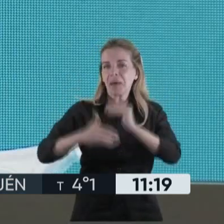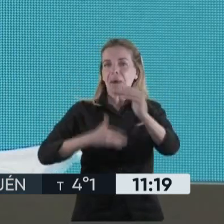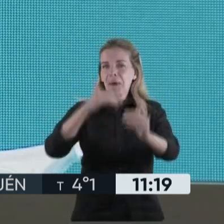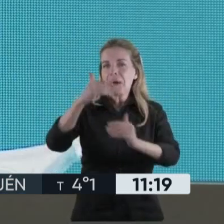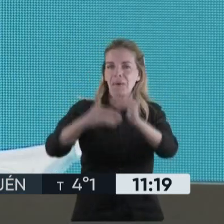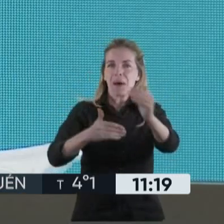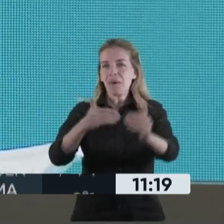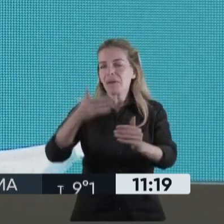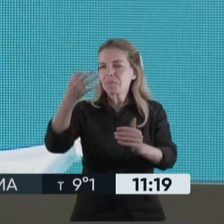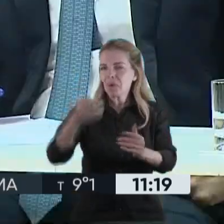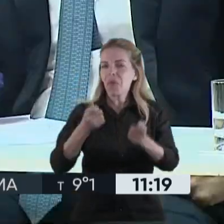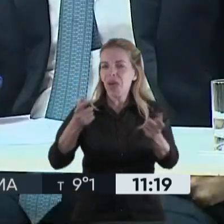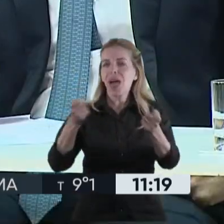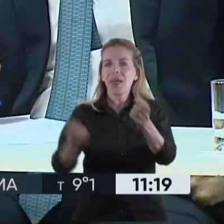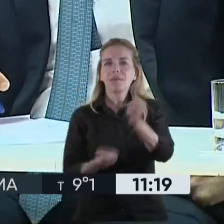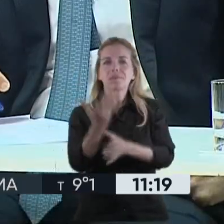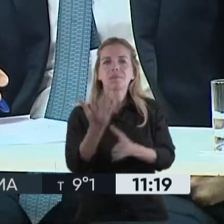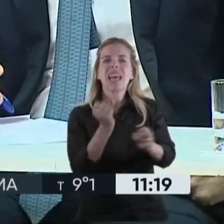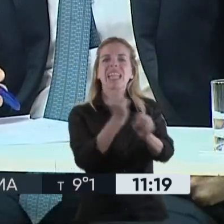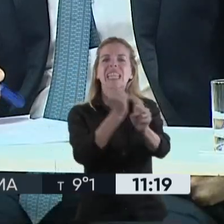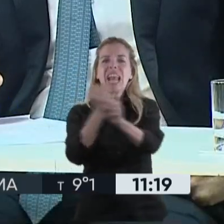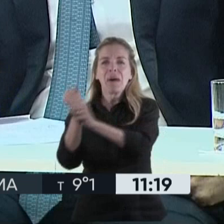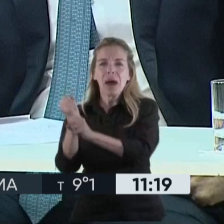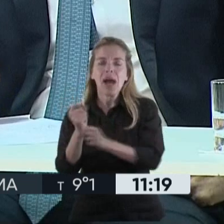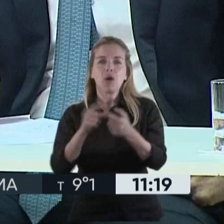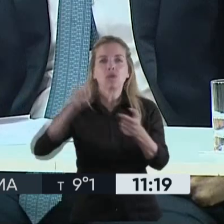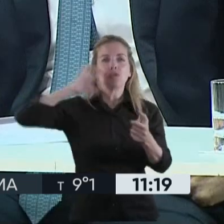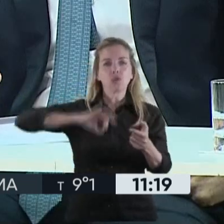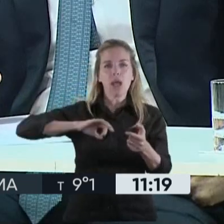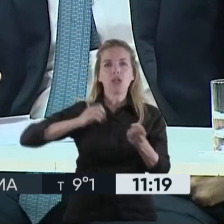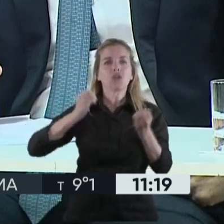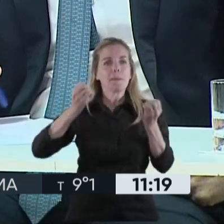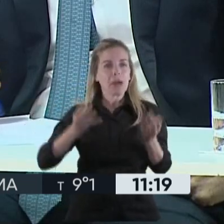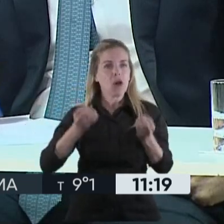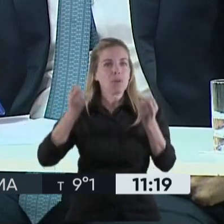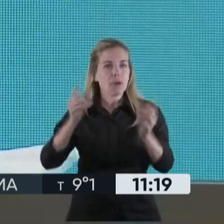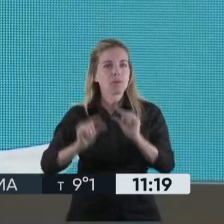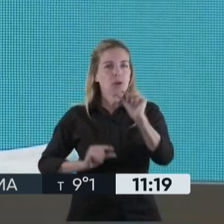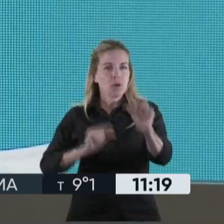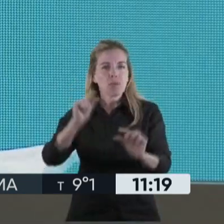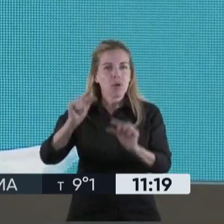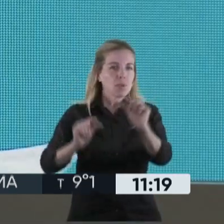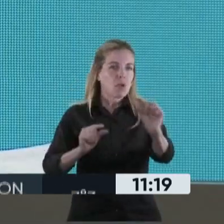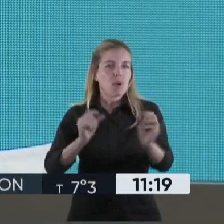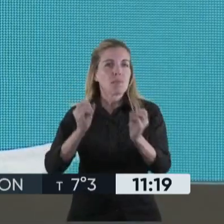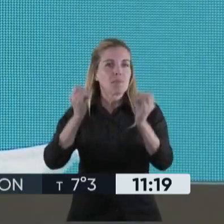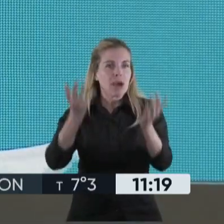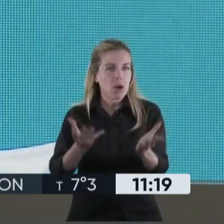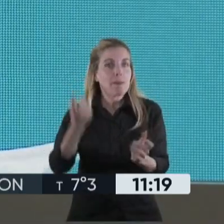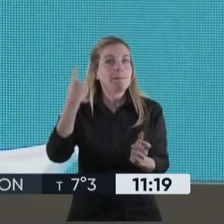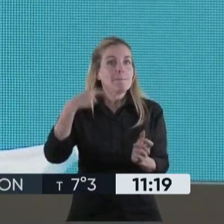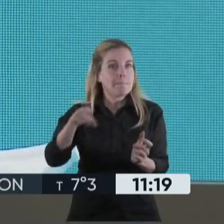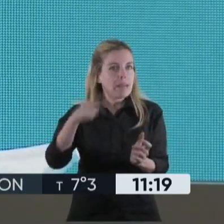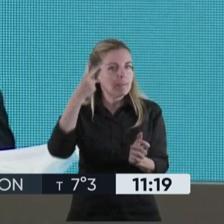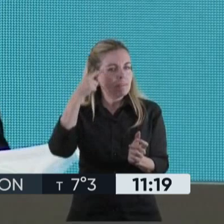está generando empleo, está mejorando el salario de sus trabajadores, pero el